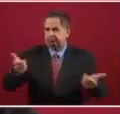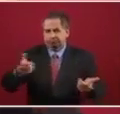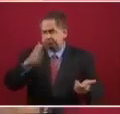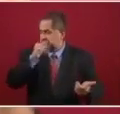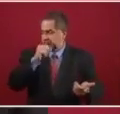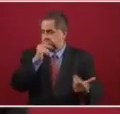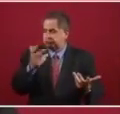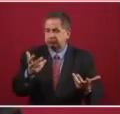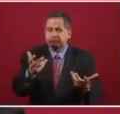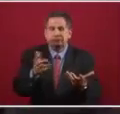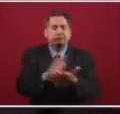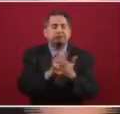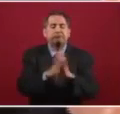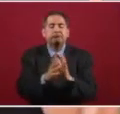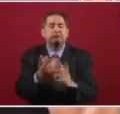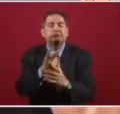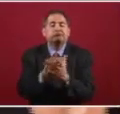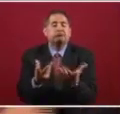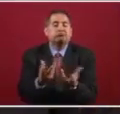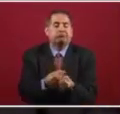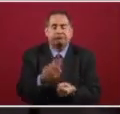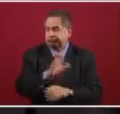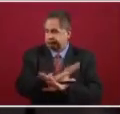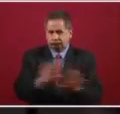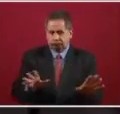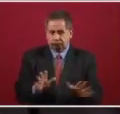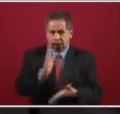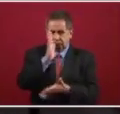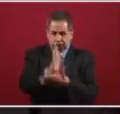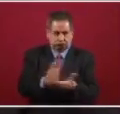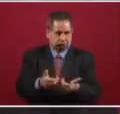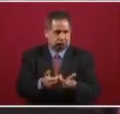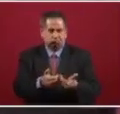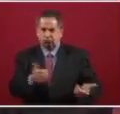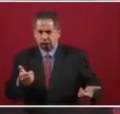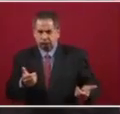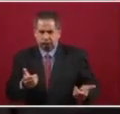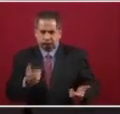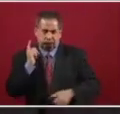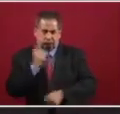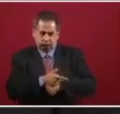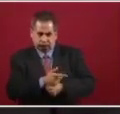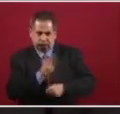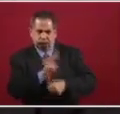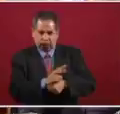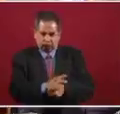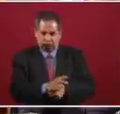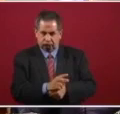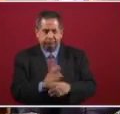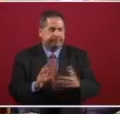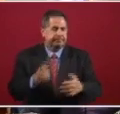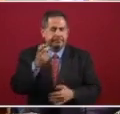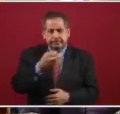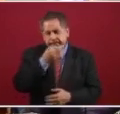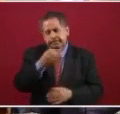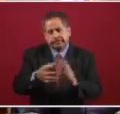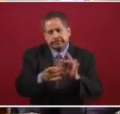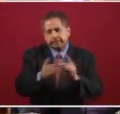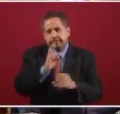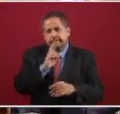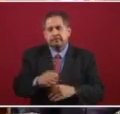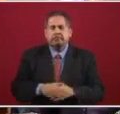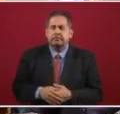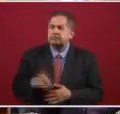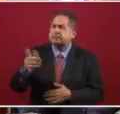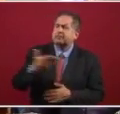no hay esa frontera, no se avanza. Entonces, eso es lo que puedo comentarte.